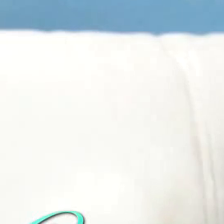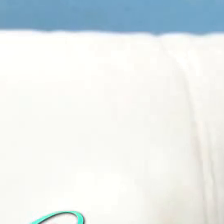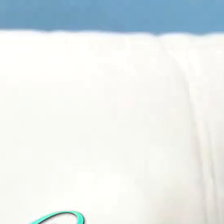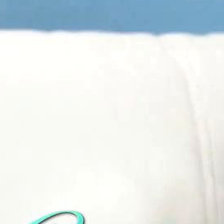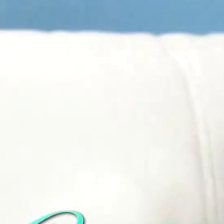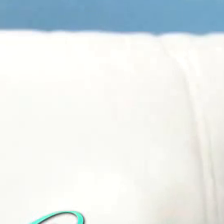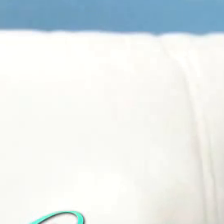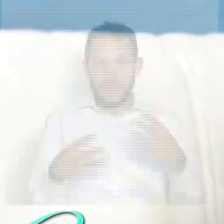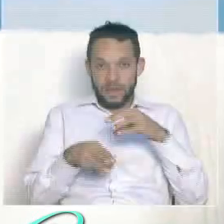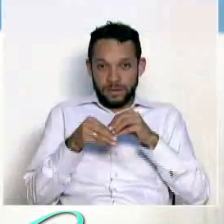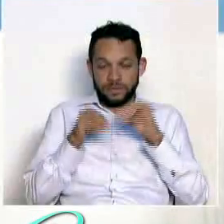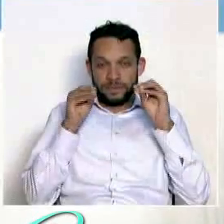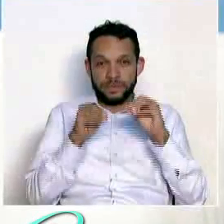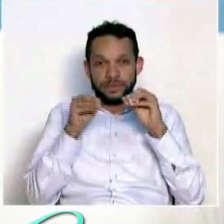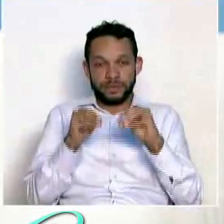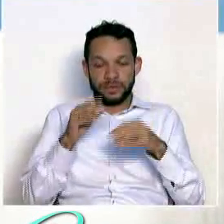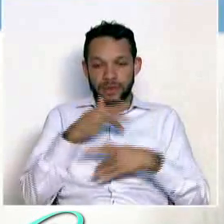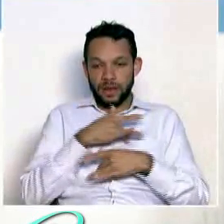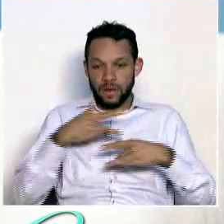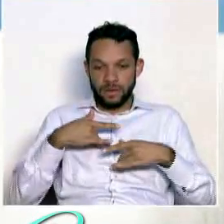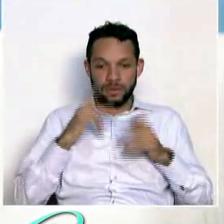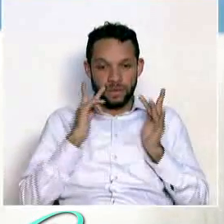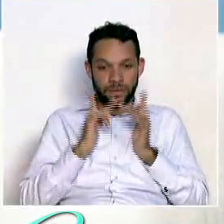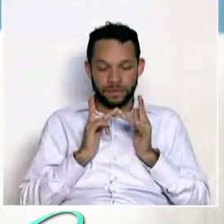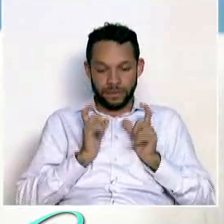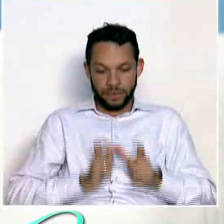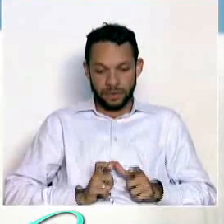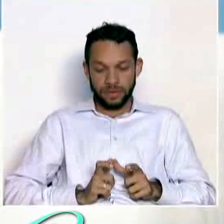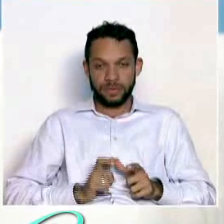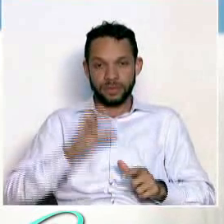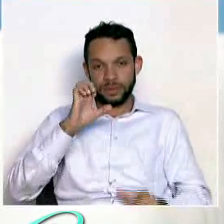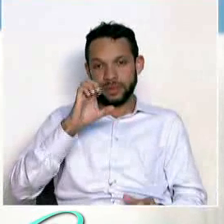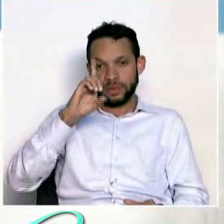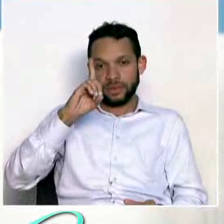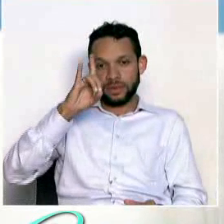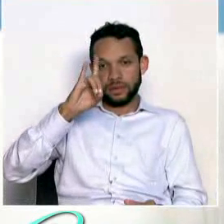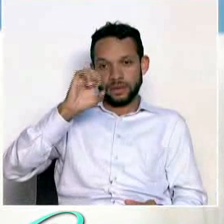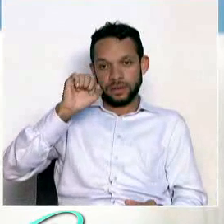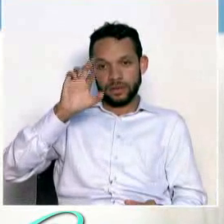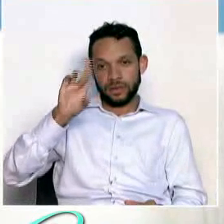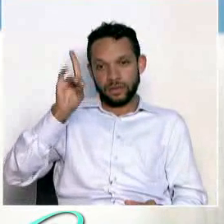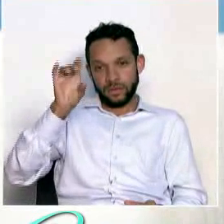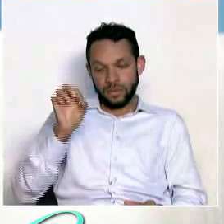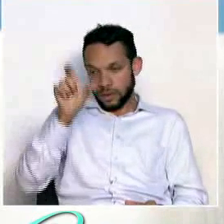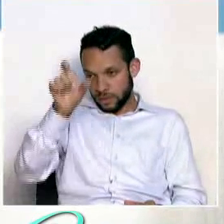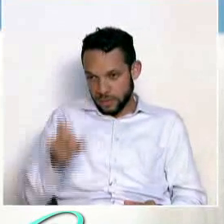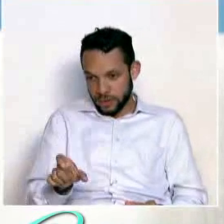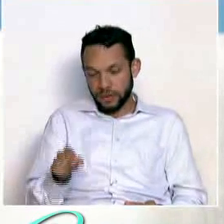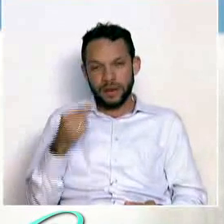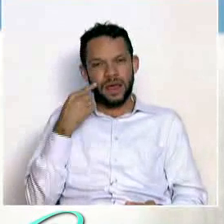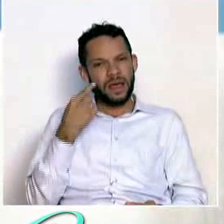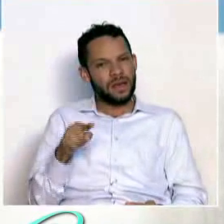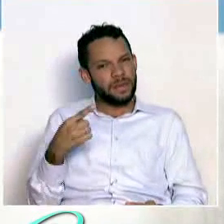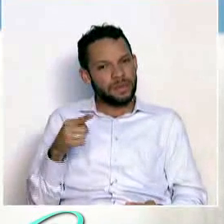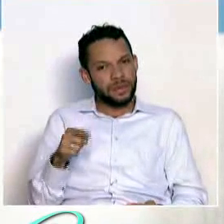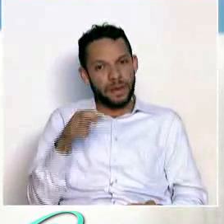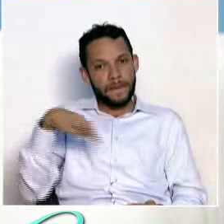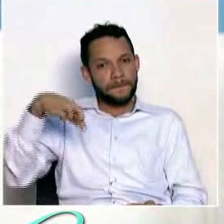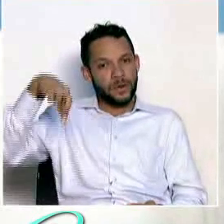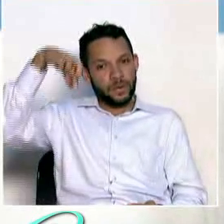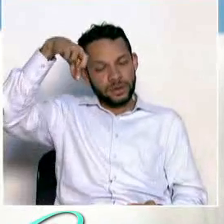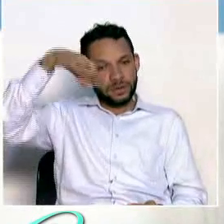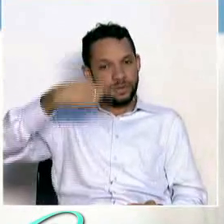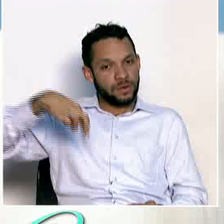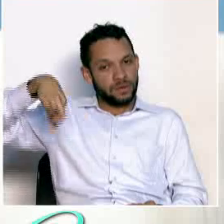Para llevar a cabo este procedimiento, pues el doctor Eduardo ha sido una persona muy allegada a todo el equipo de profesionales que